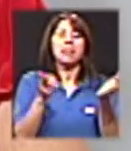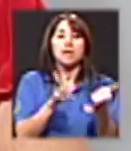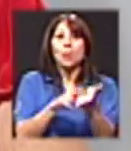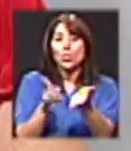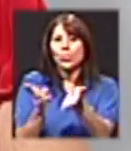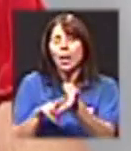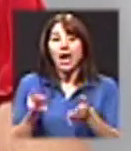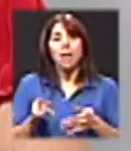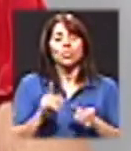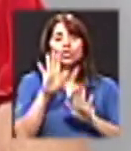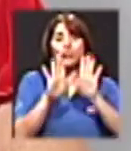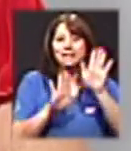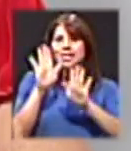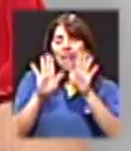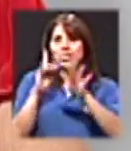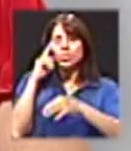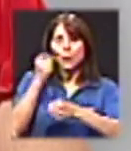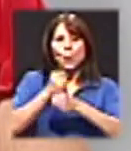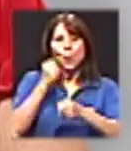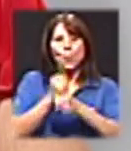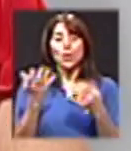contratos, licitaciones, todo este asunto.